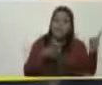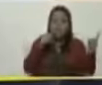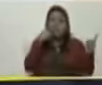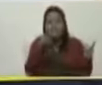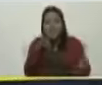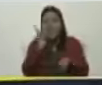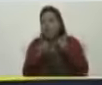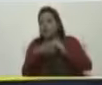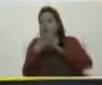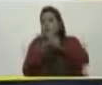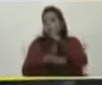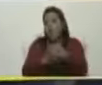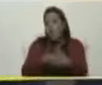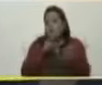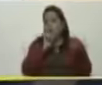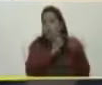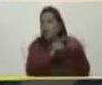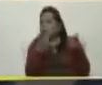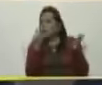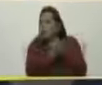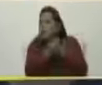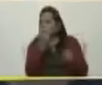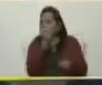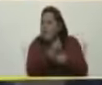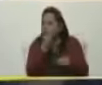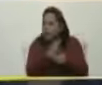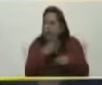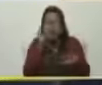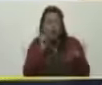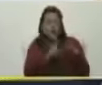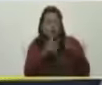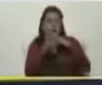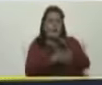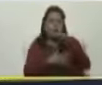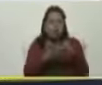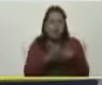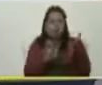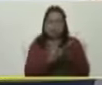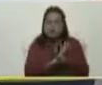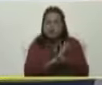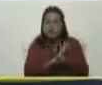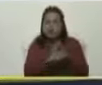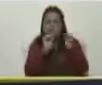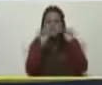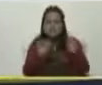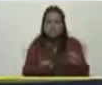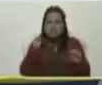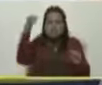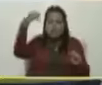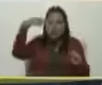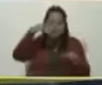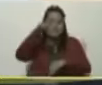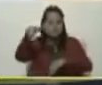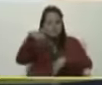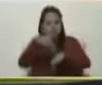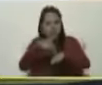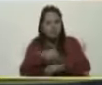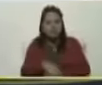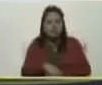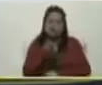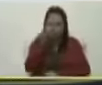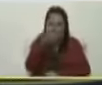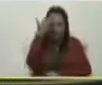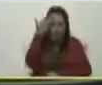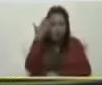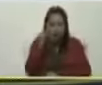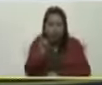algunos problemas con el salario, que hay algunos problemas con lo que es el sistema eléctrico nacional. Y claro que los hay.